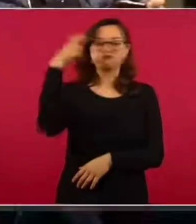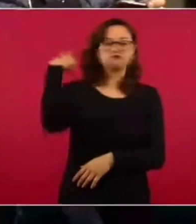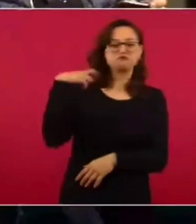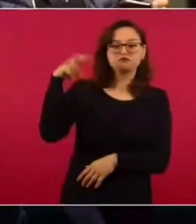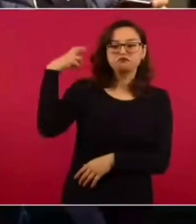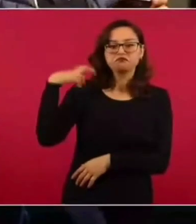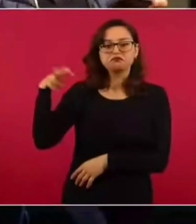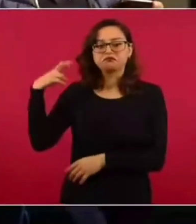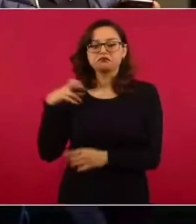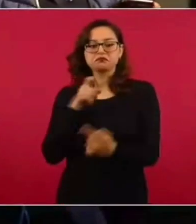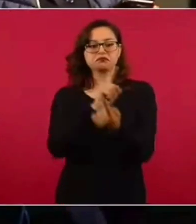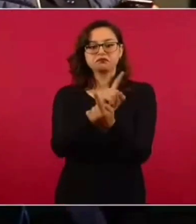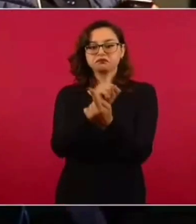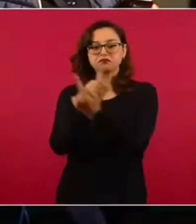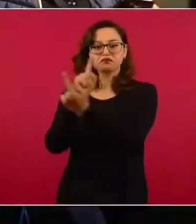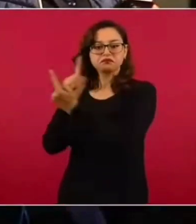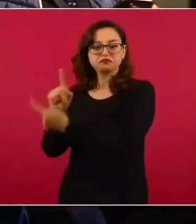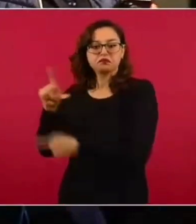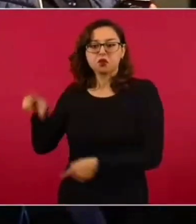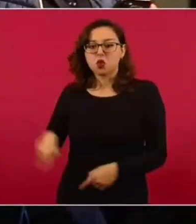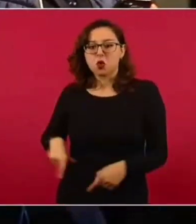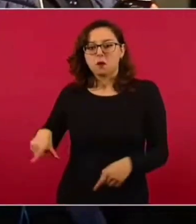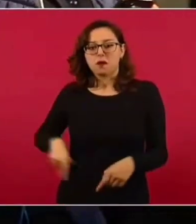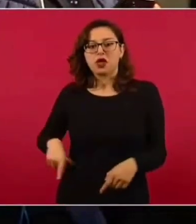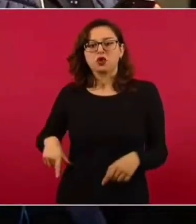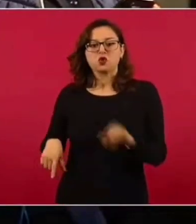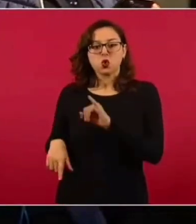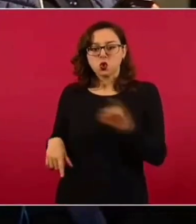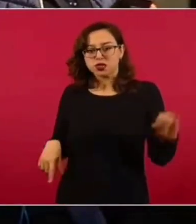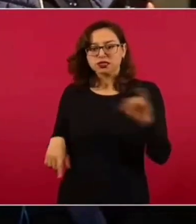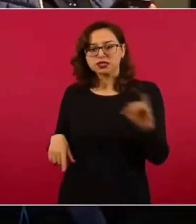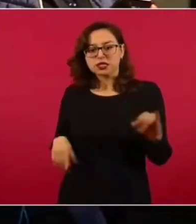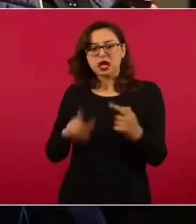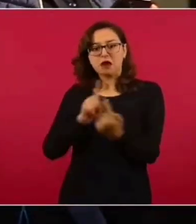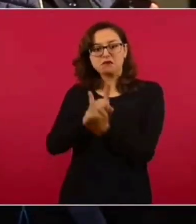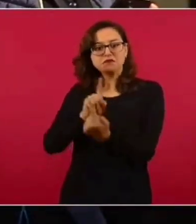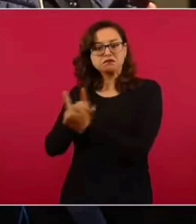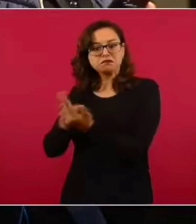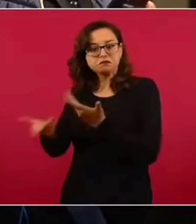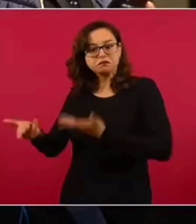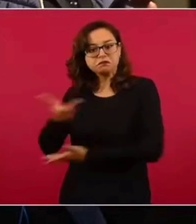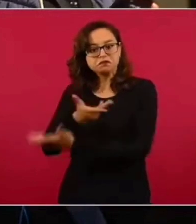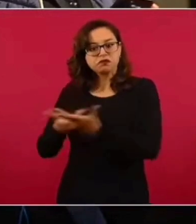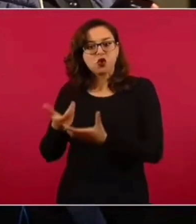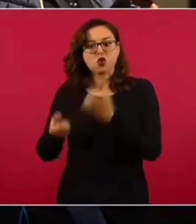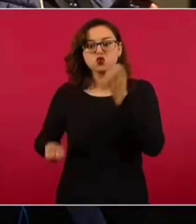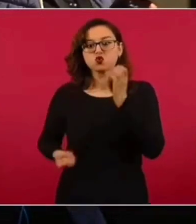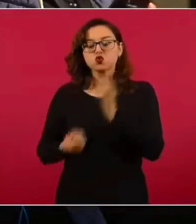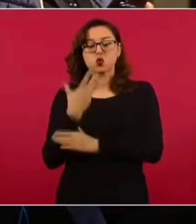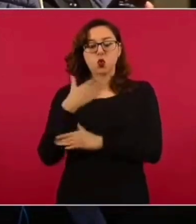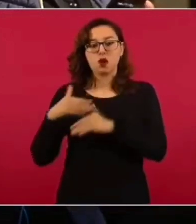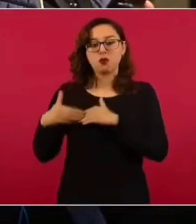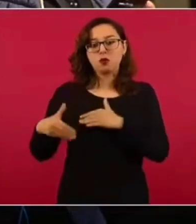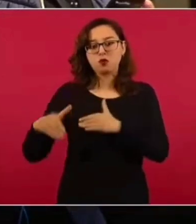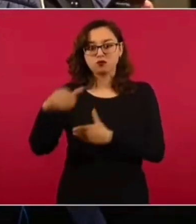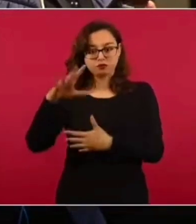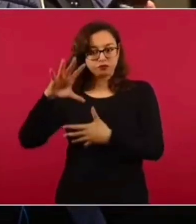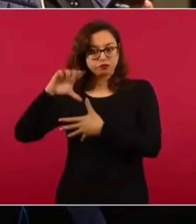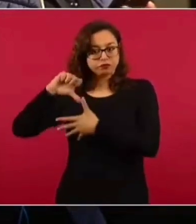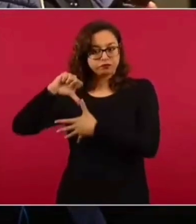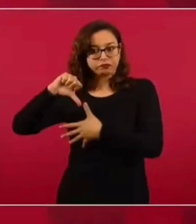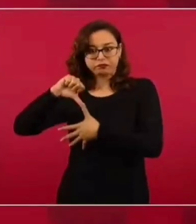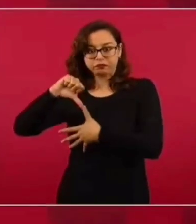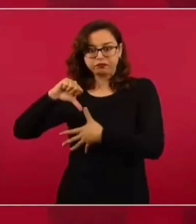alianzas con estos gobiernos de izquierda que se están gestando recién, que inicia esta nueva corriente de izquierda en Sudamérica,